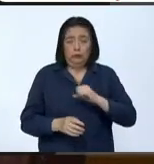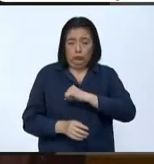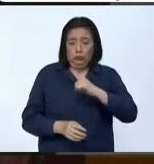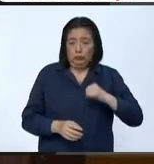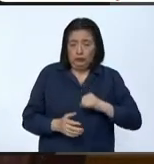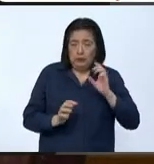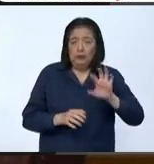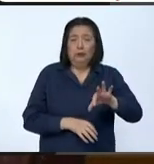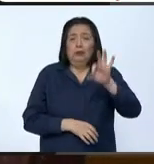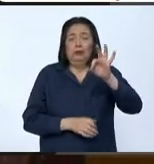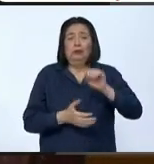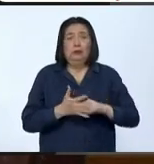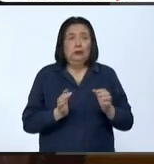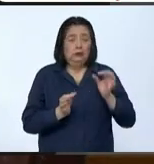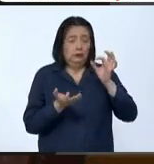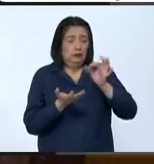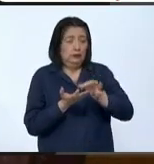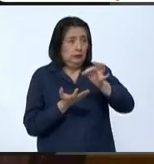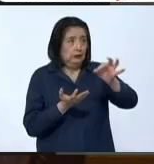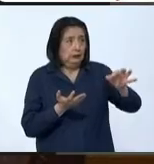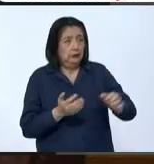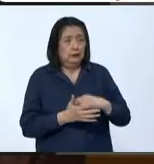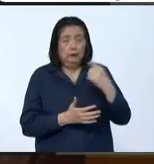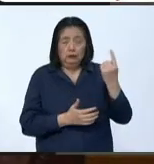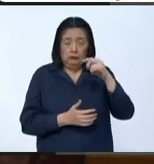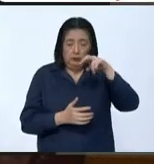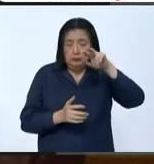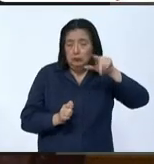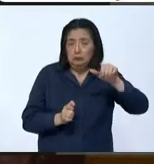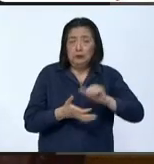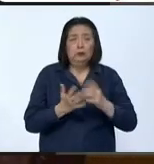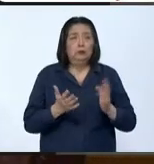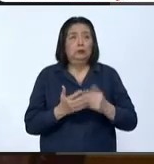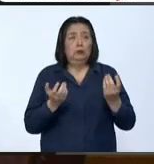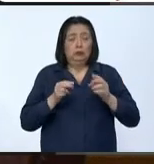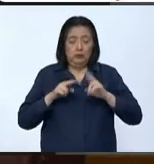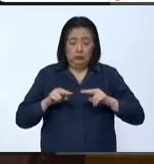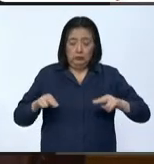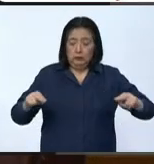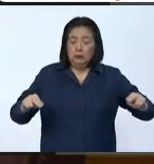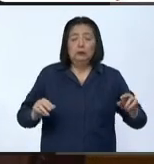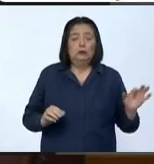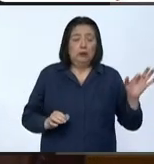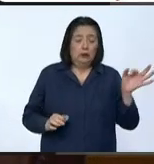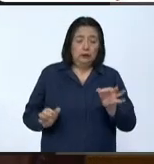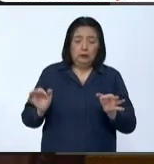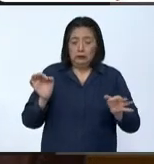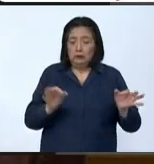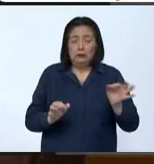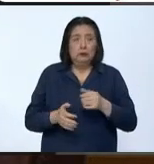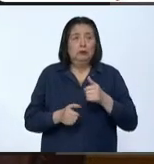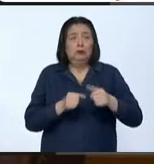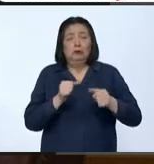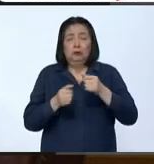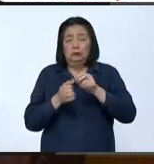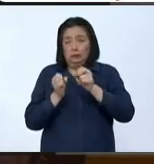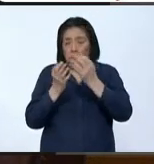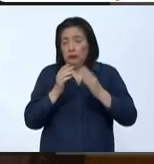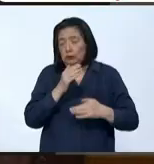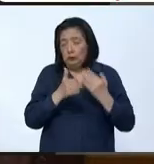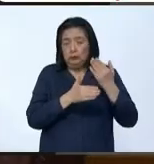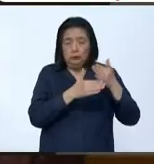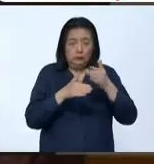senado elegido en Distrito nacional único donde los asientos sean asignados con las cifras repartidoras